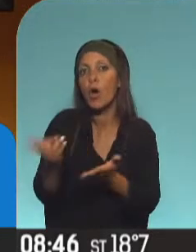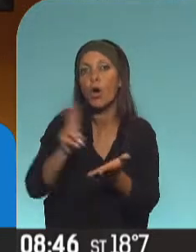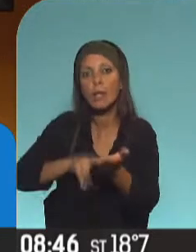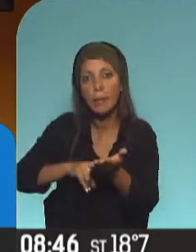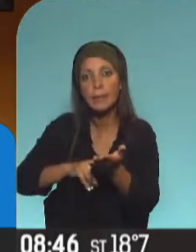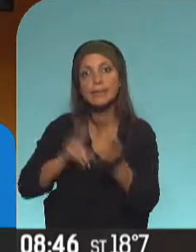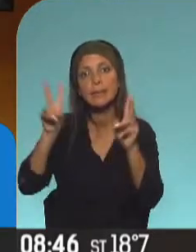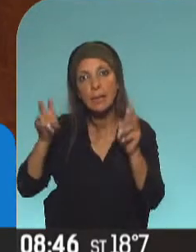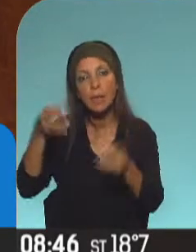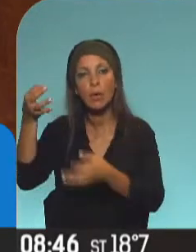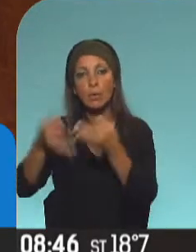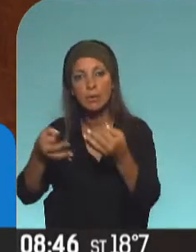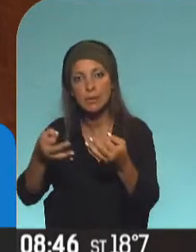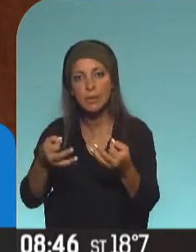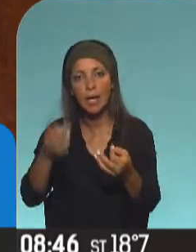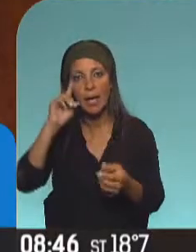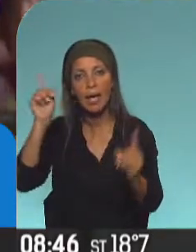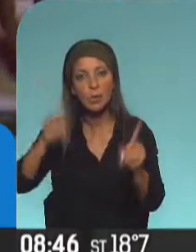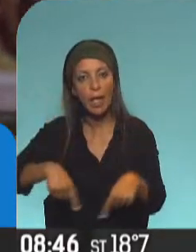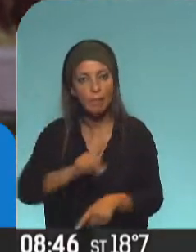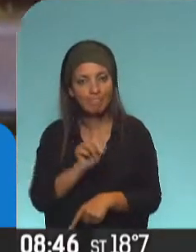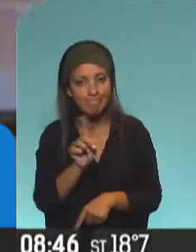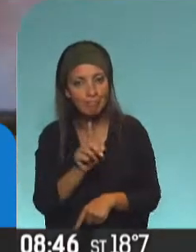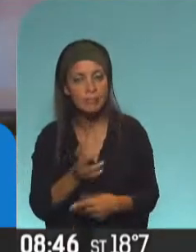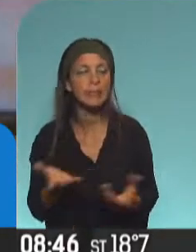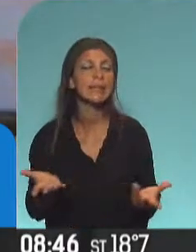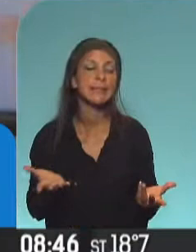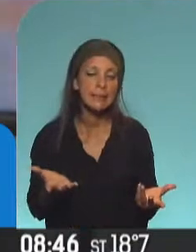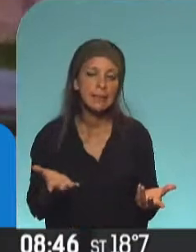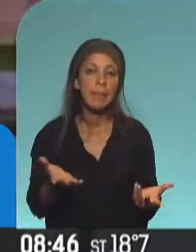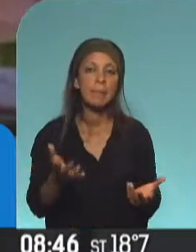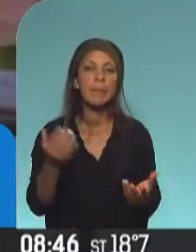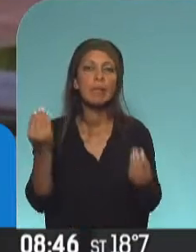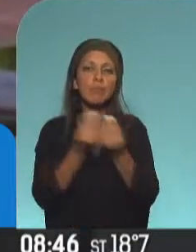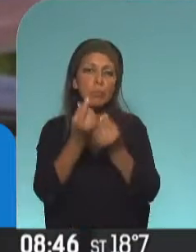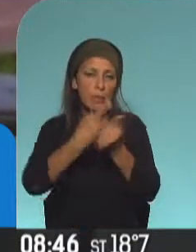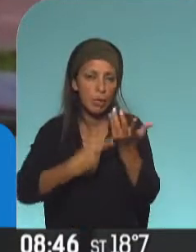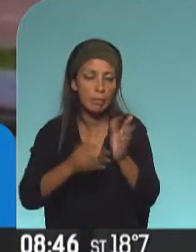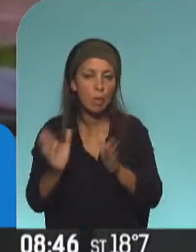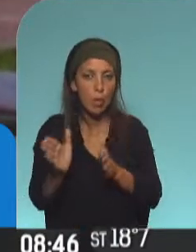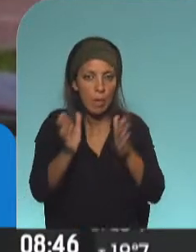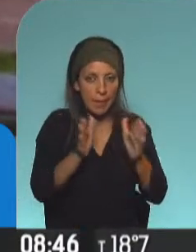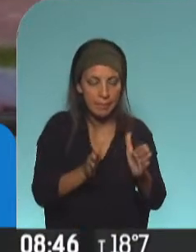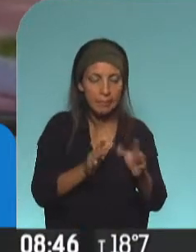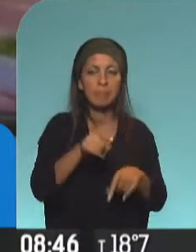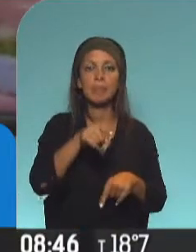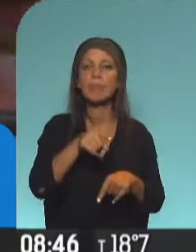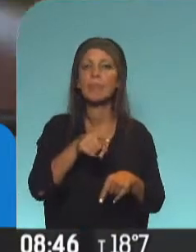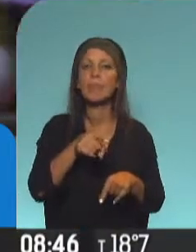justicia y no es casualidad. No, no es casualidad. A ver, hay varias cosas. Por un lado hay que decir que hay